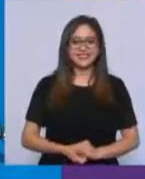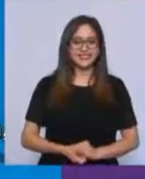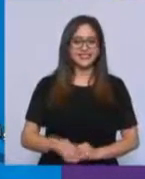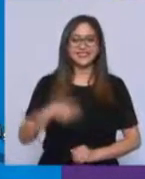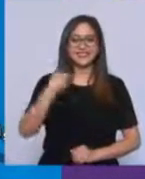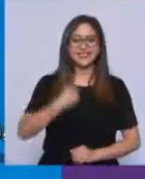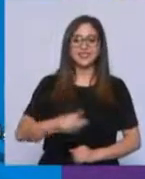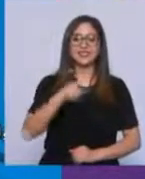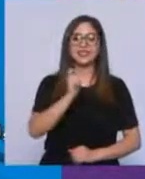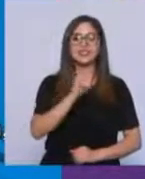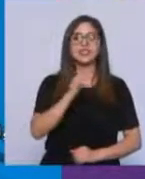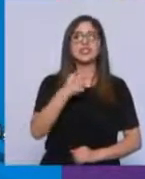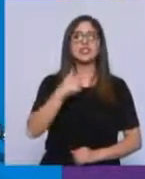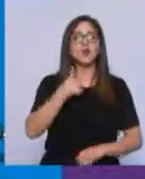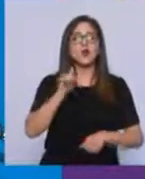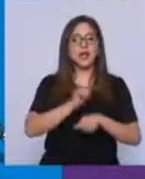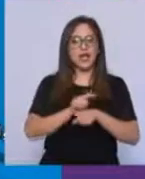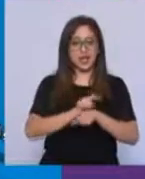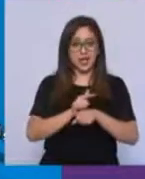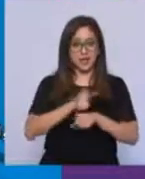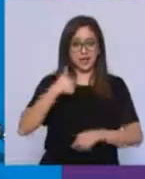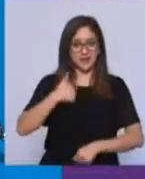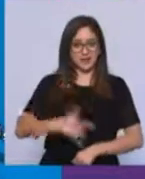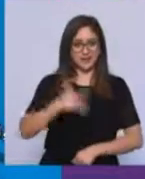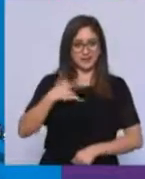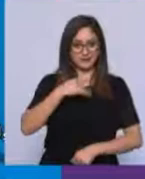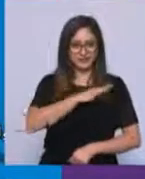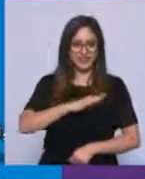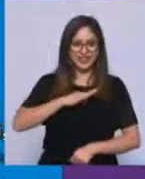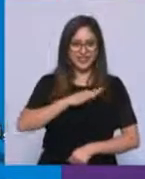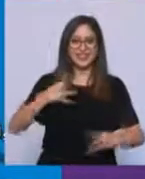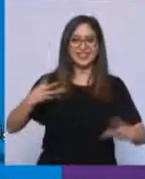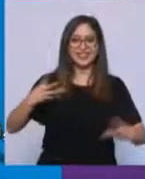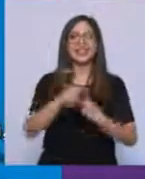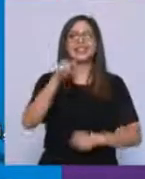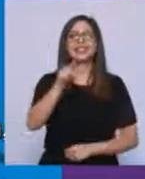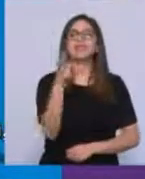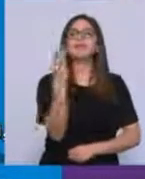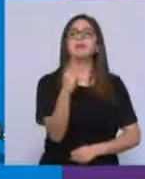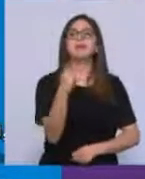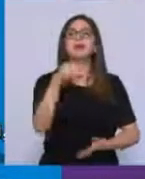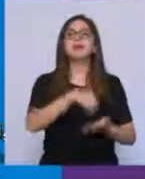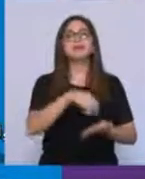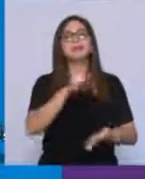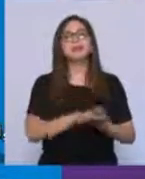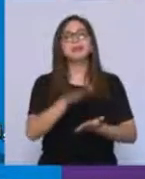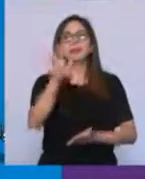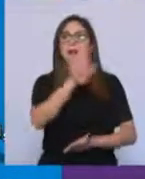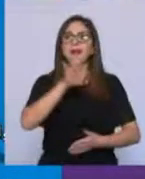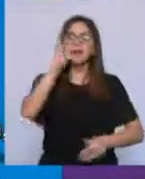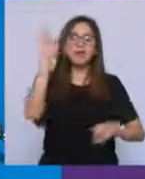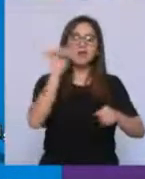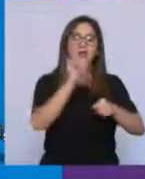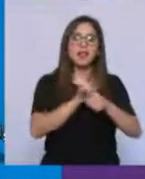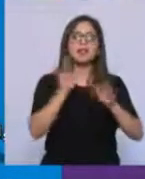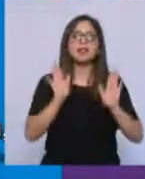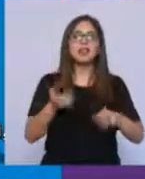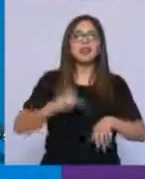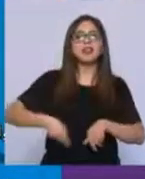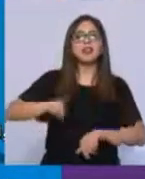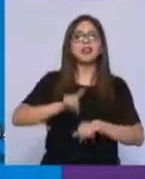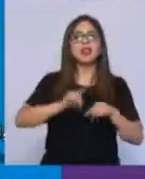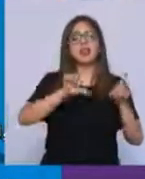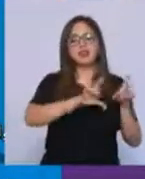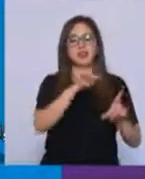Soy Cristo Vampiro y soy gay. Me encuentro muy feliz porque hoy 17 de mayo se ha decretado a nivel federal como el